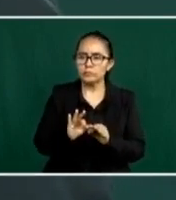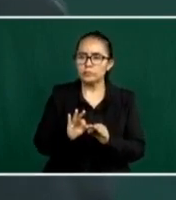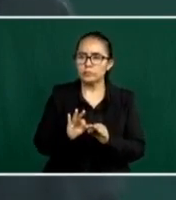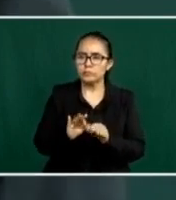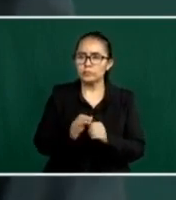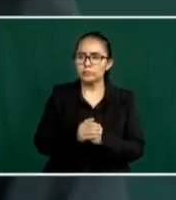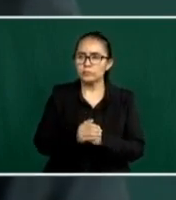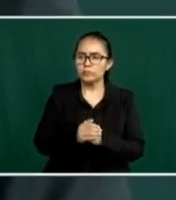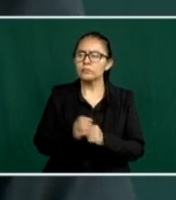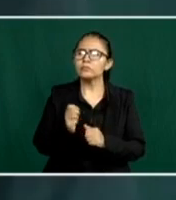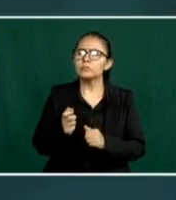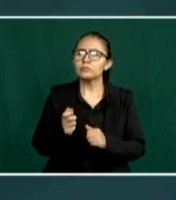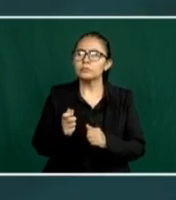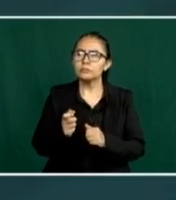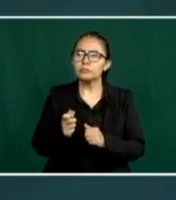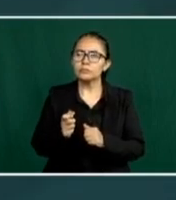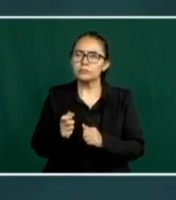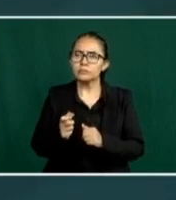Son los tres